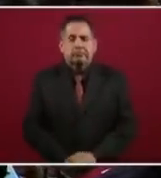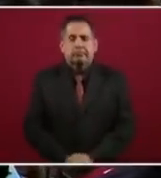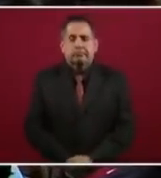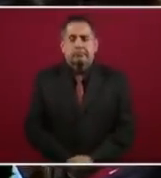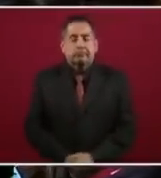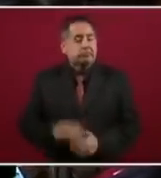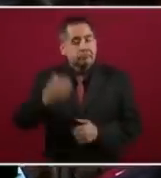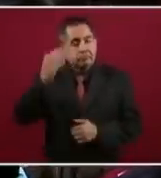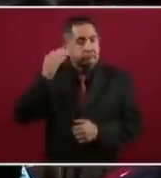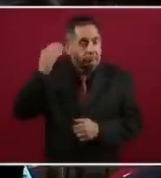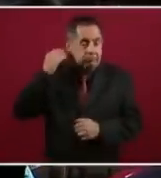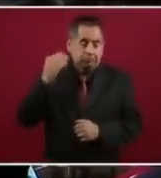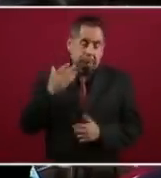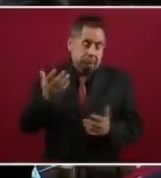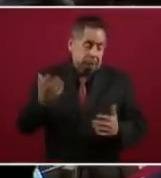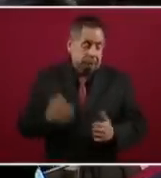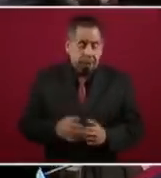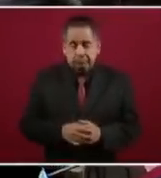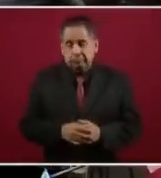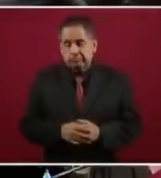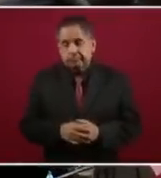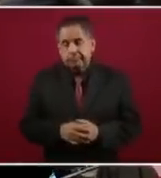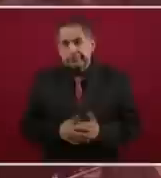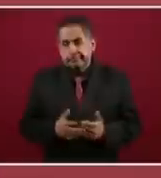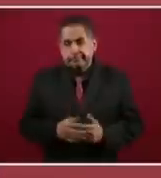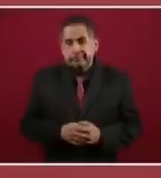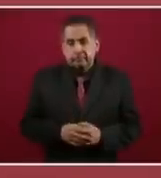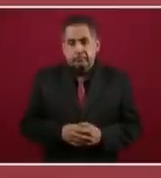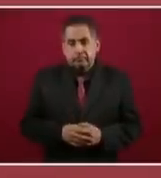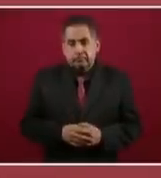Y siempre con